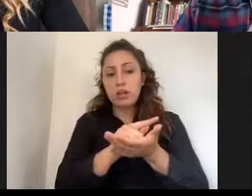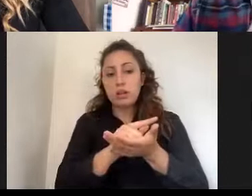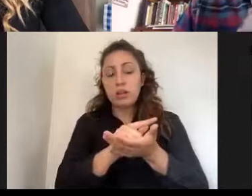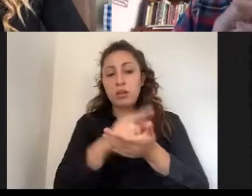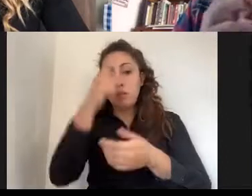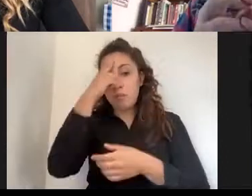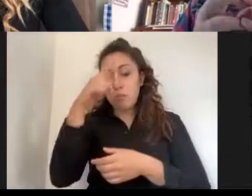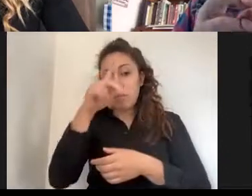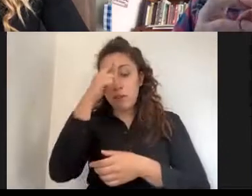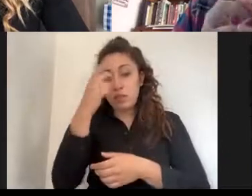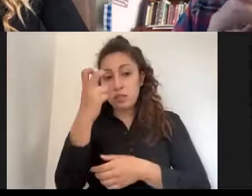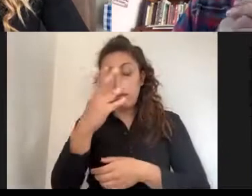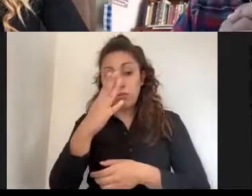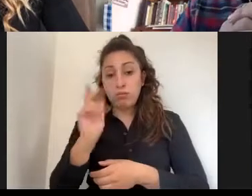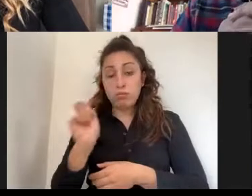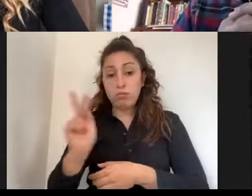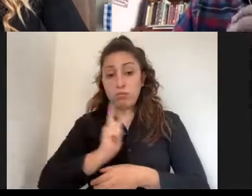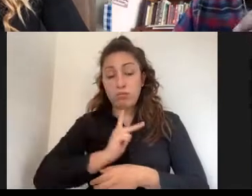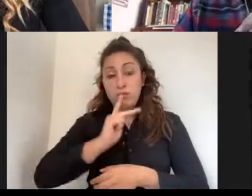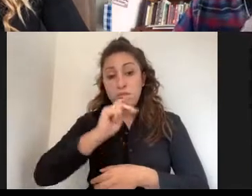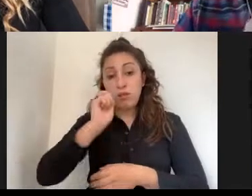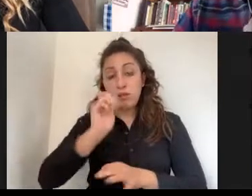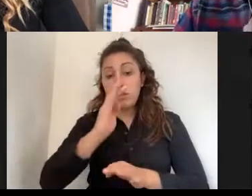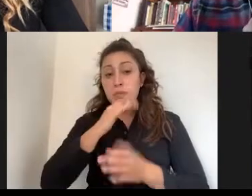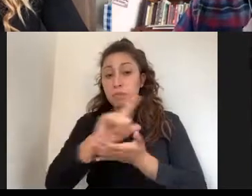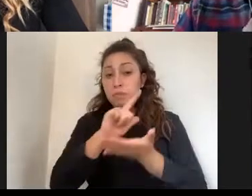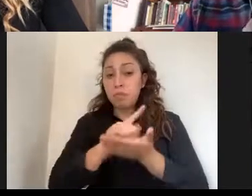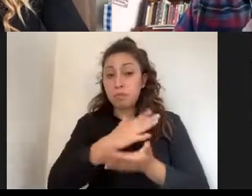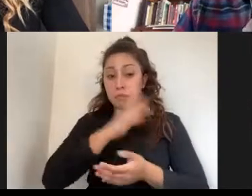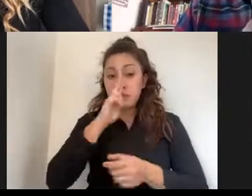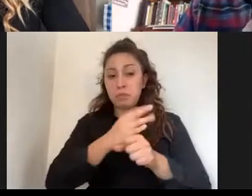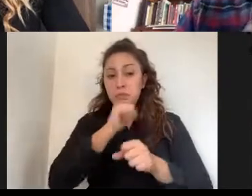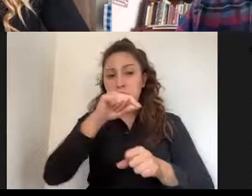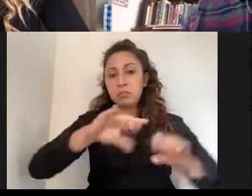no coincido con que se está legislando en algo que no nos compete. Muchas gracias.